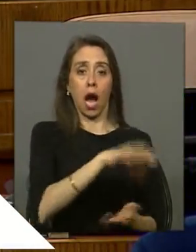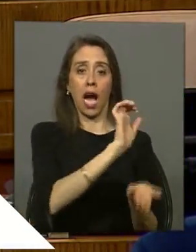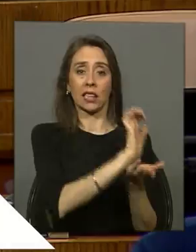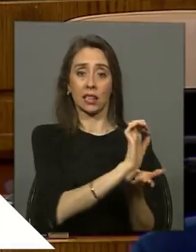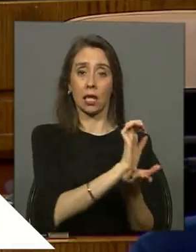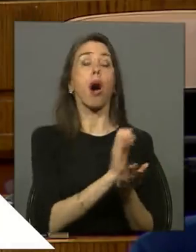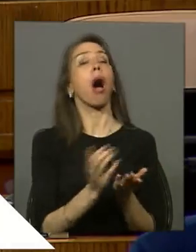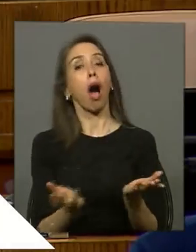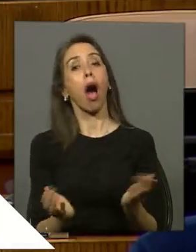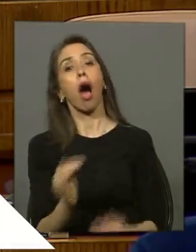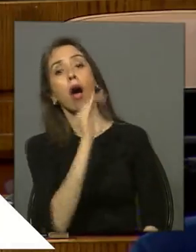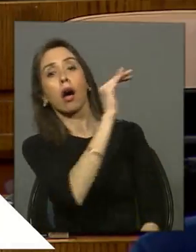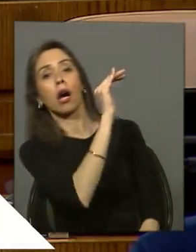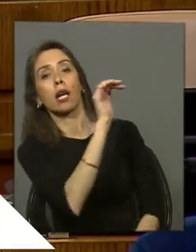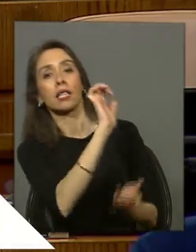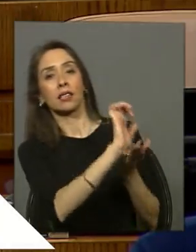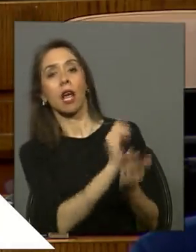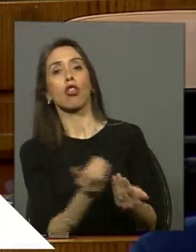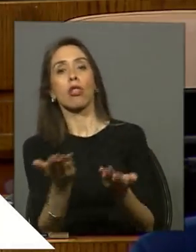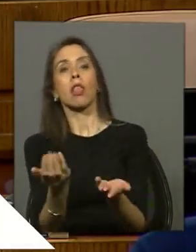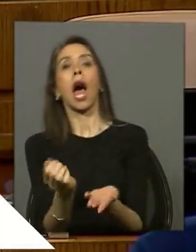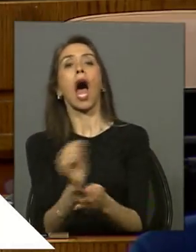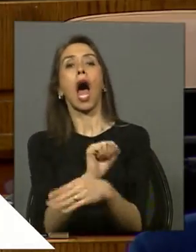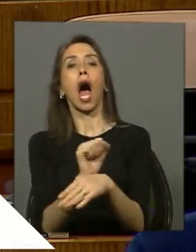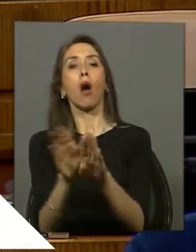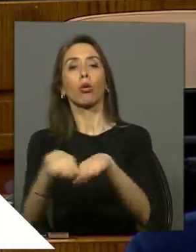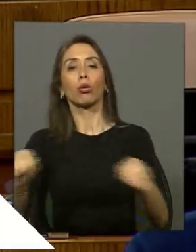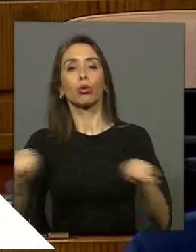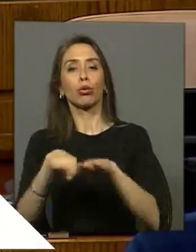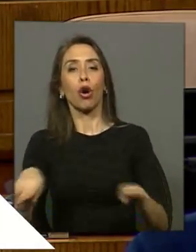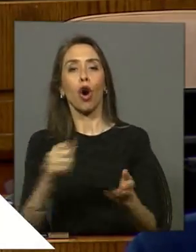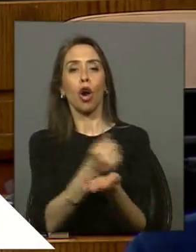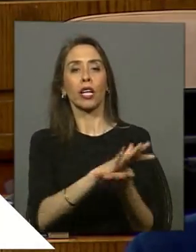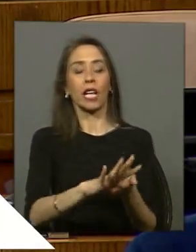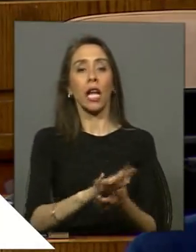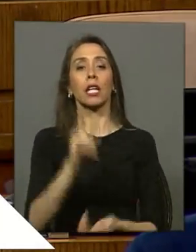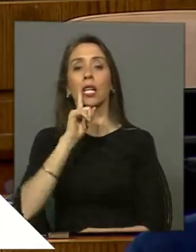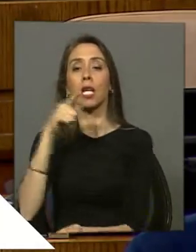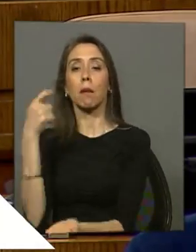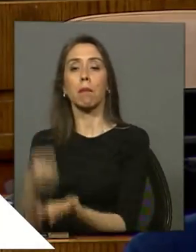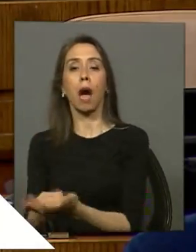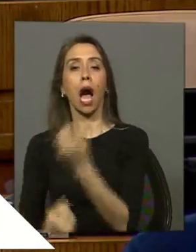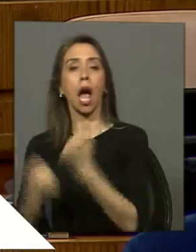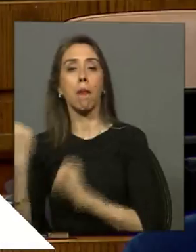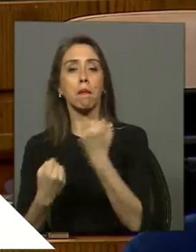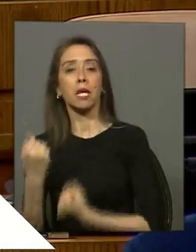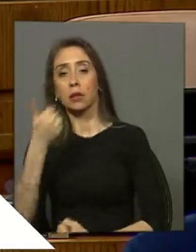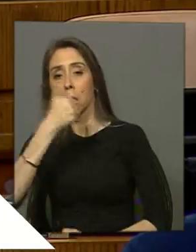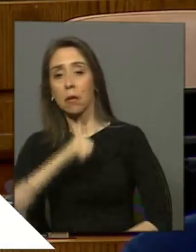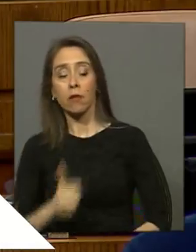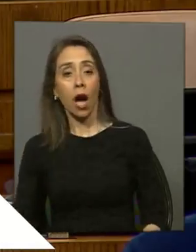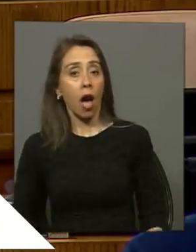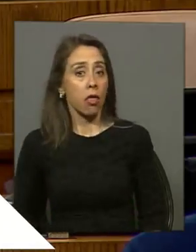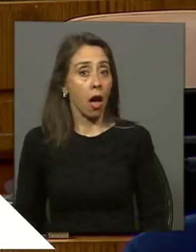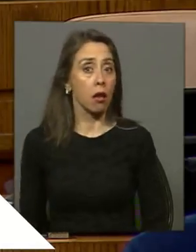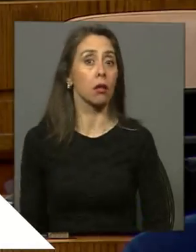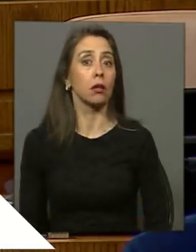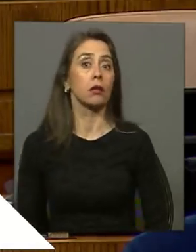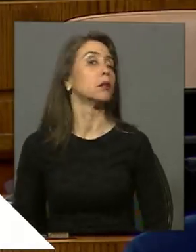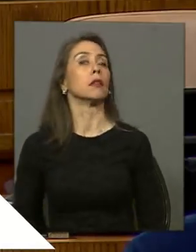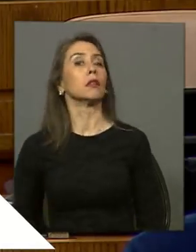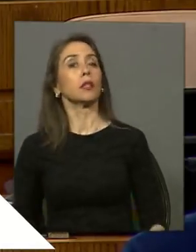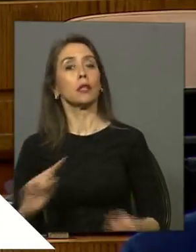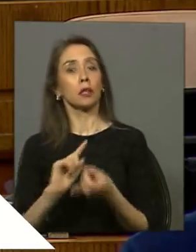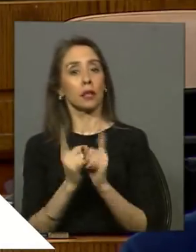podríamos decirle al estado que provee estacionamientos gratuitos de lo contrario lo va tener que pagar a alguien en el sector privado y ese alguien va a terminar siendo